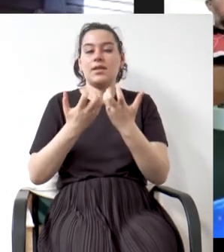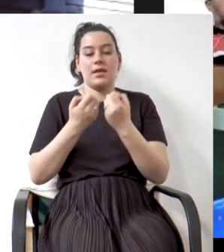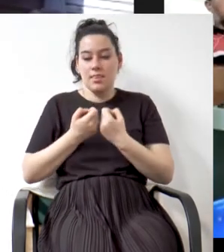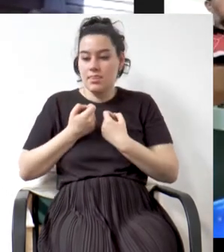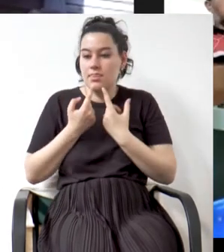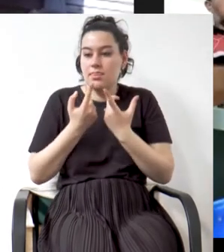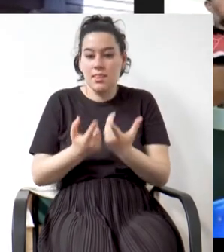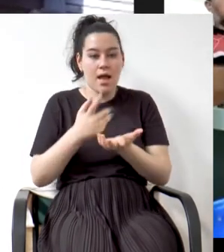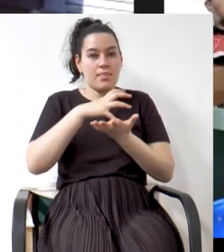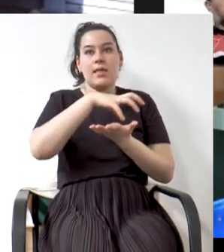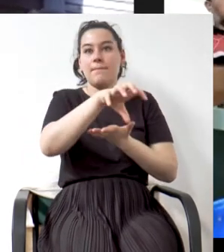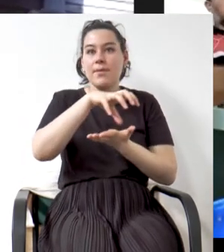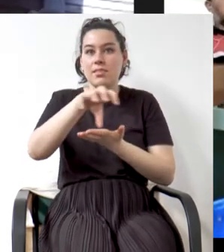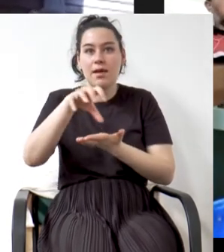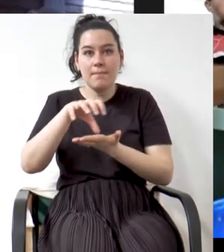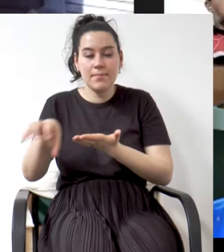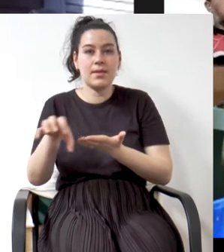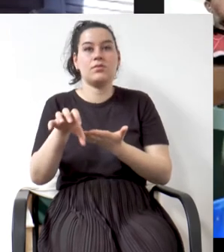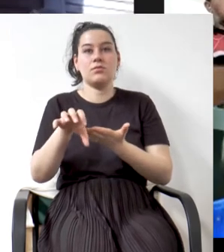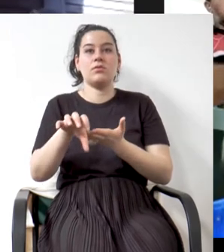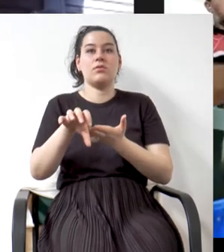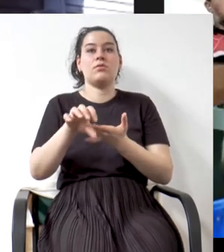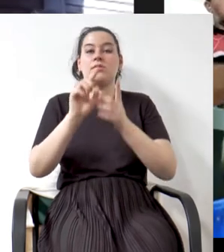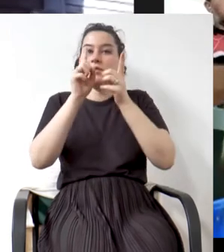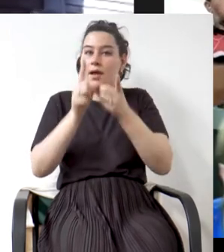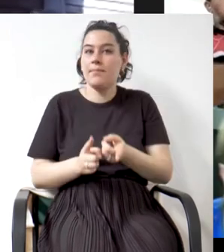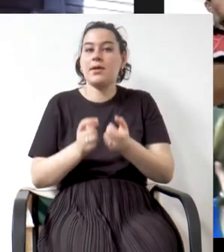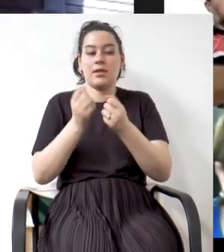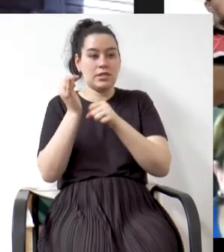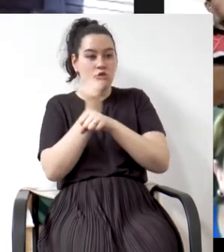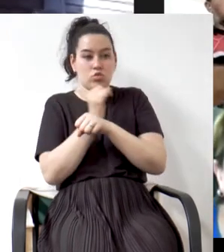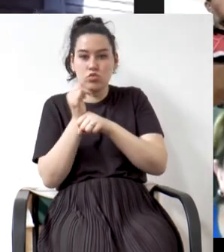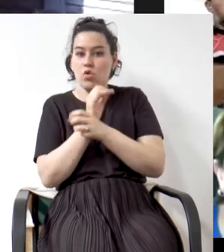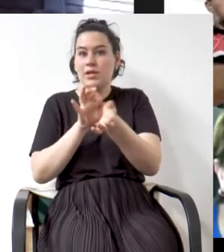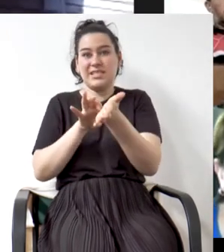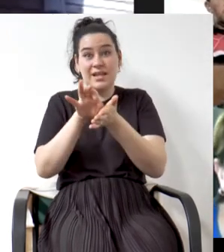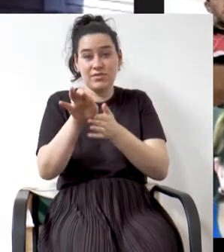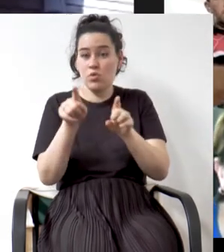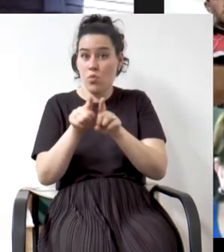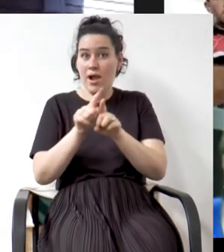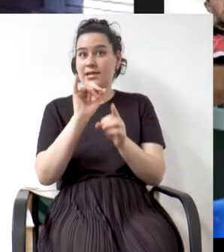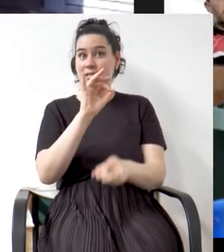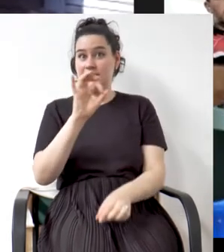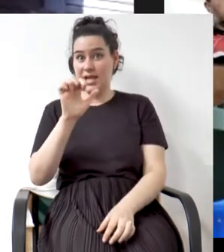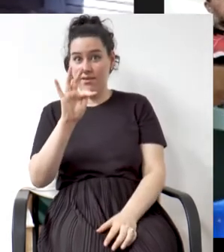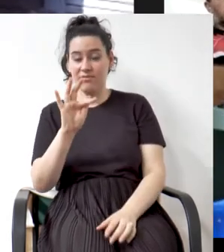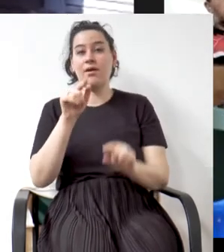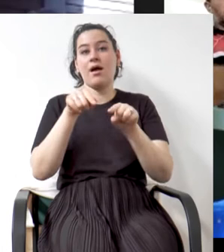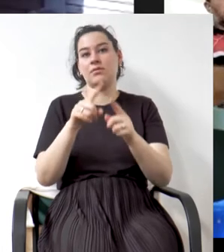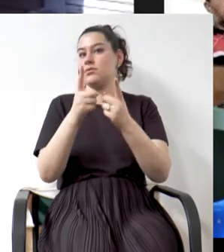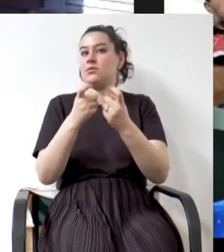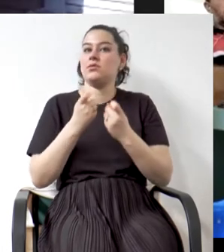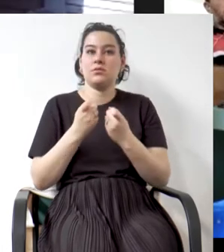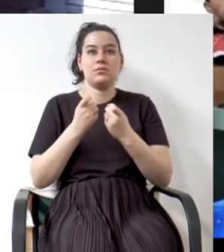CENURES, a la departamentalización, como ya decía apostar, como a instituciones y servicios como el ISEF, va a tener